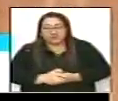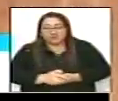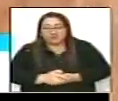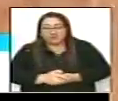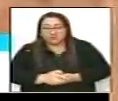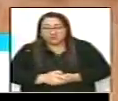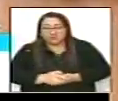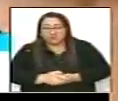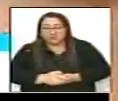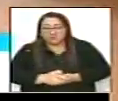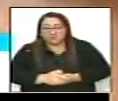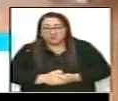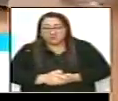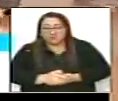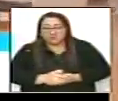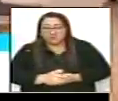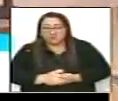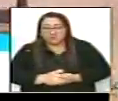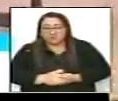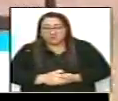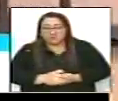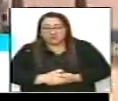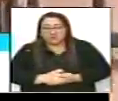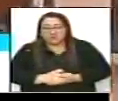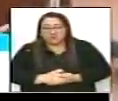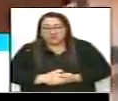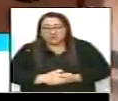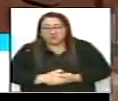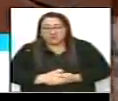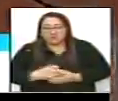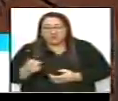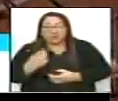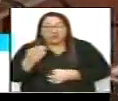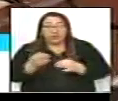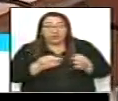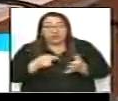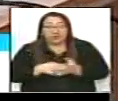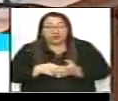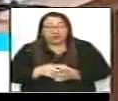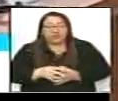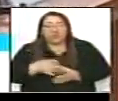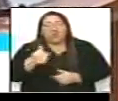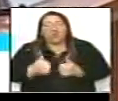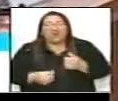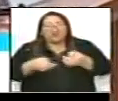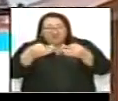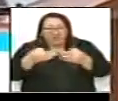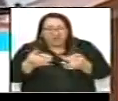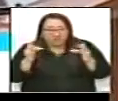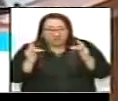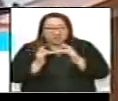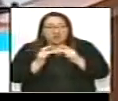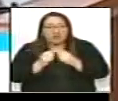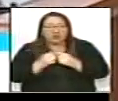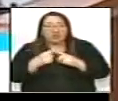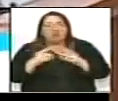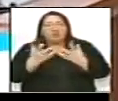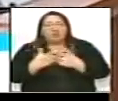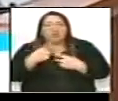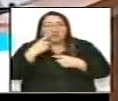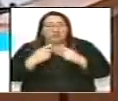venia. Solo voy a graficar para que nos podamos ubicar cuál es la relación que tenemos con la empresa